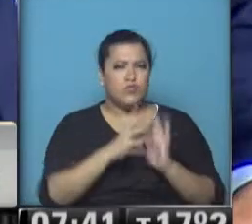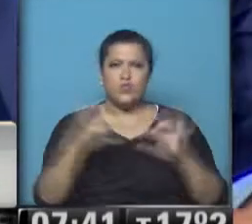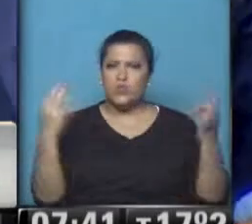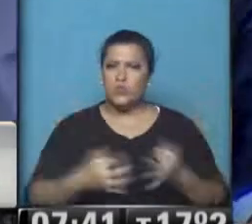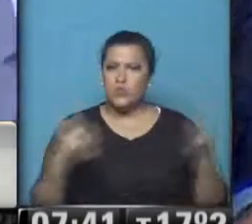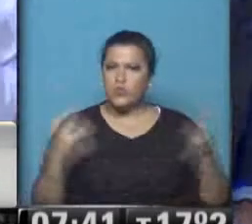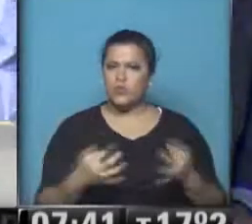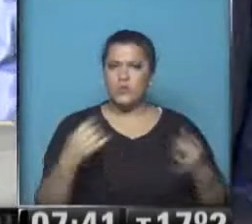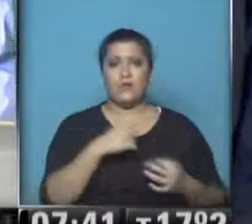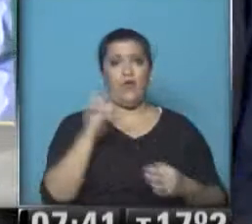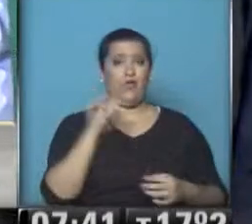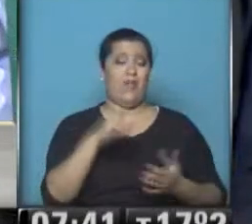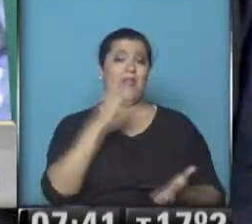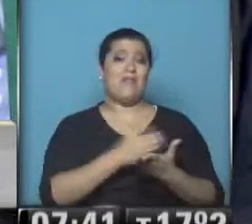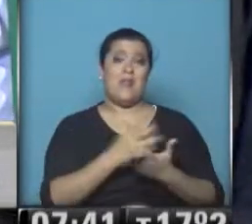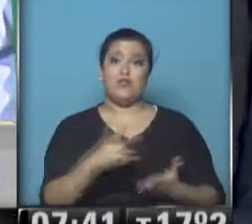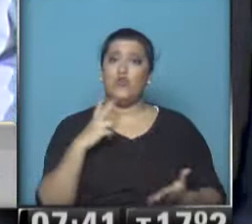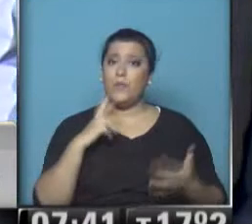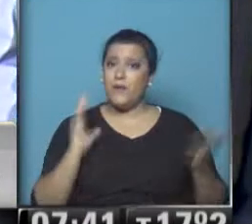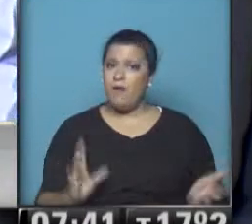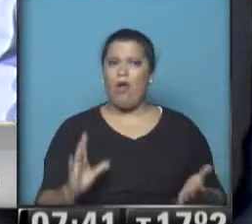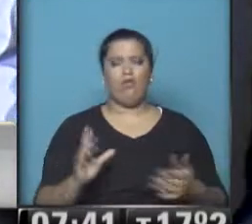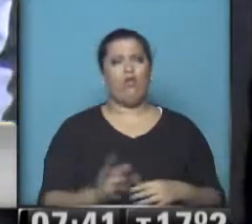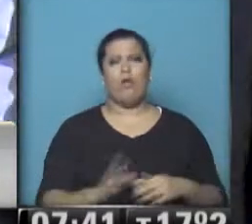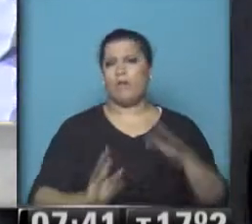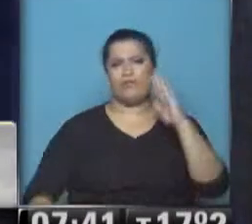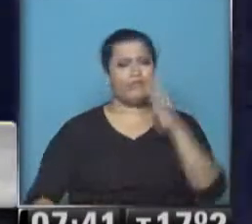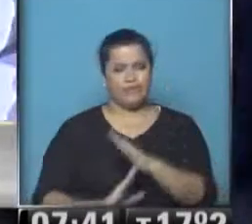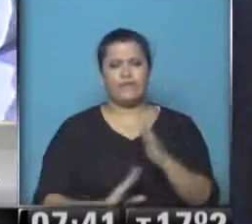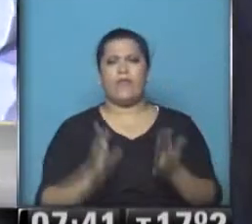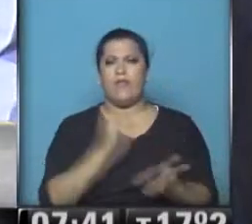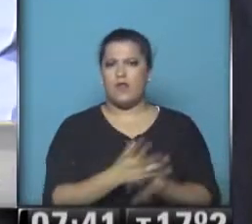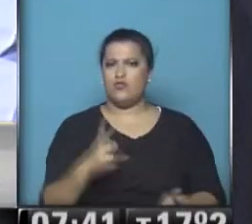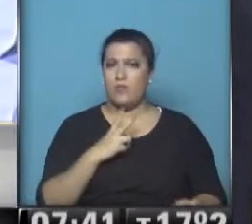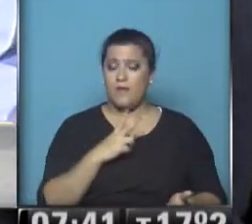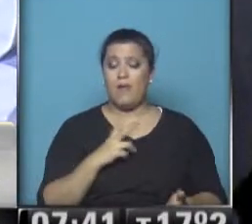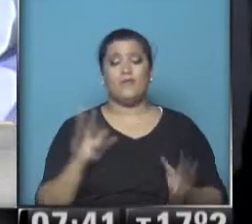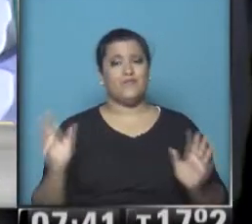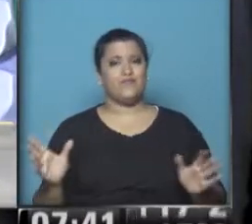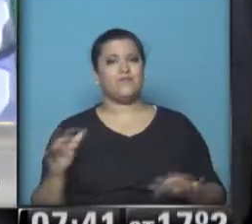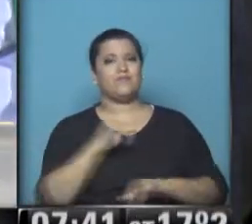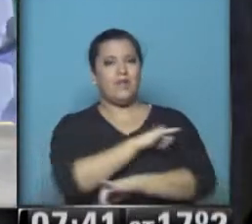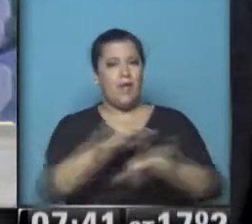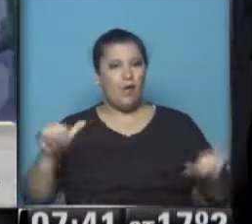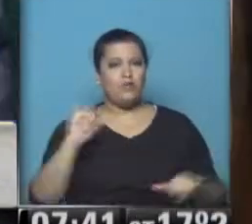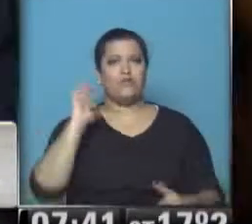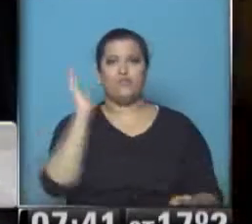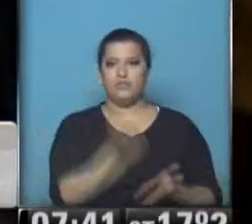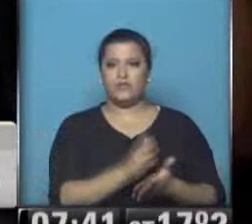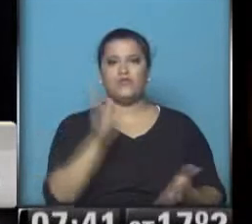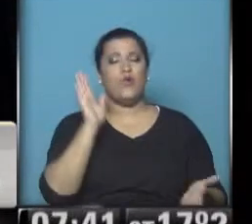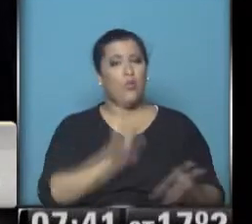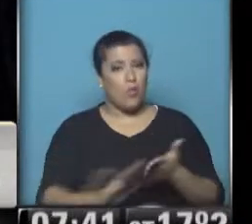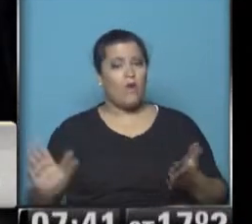por lo menos del derecho privado, de toda la columna vertebral del derecho privado. El anuncio de que va a sancionar un nuevo Código